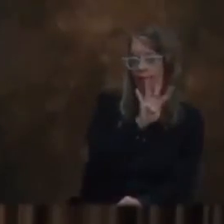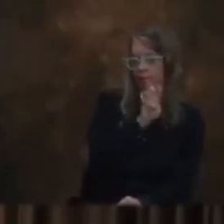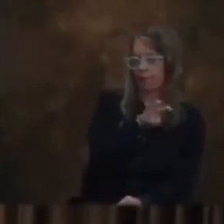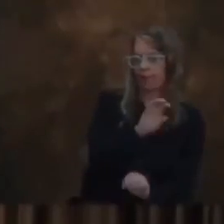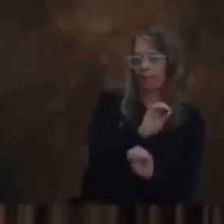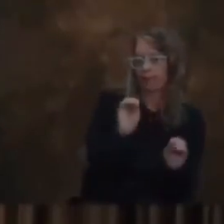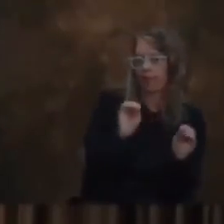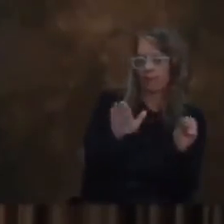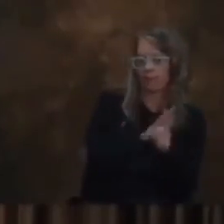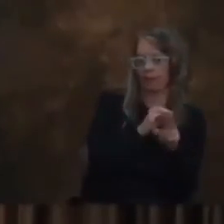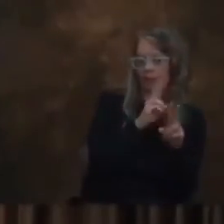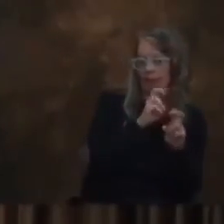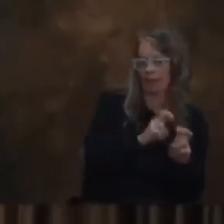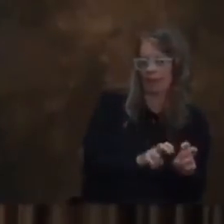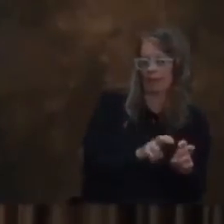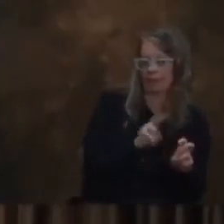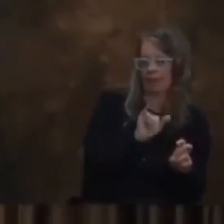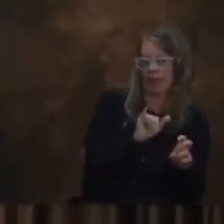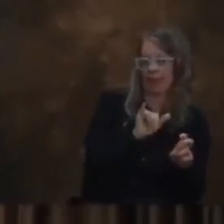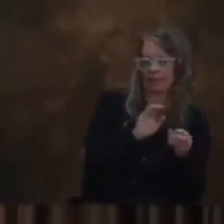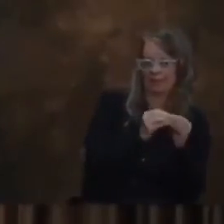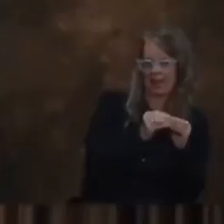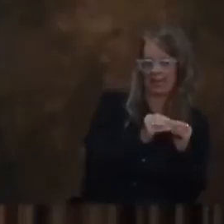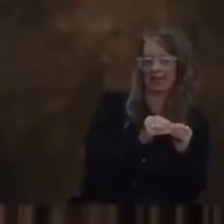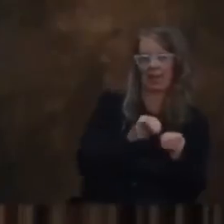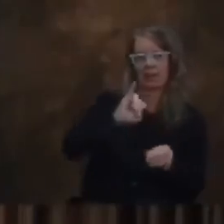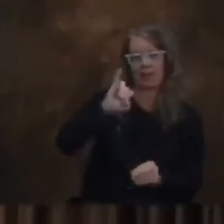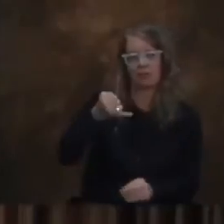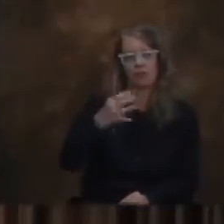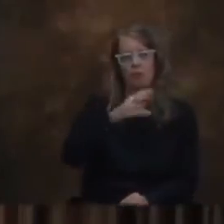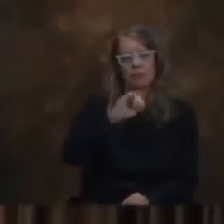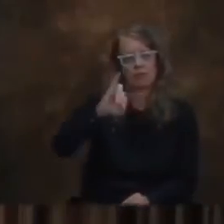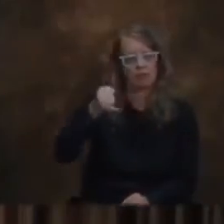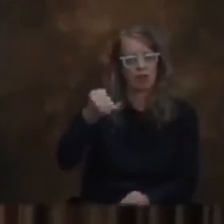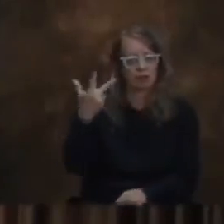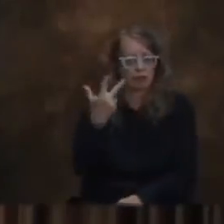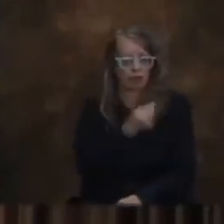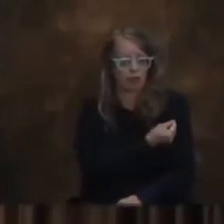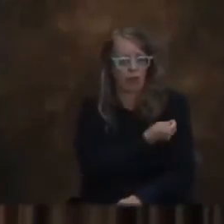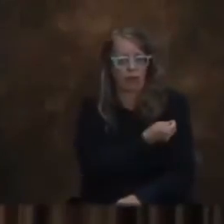pero no se ha dicho nada sobre moderna o jones la hinchazón hasta ahorita